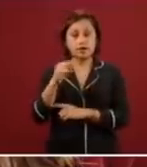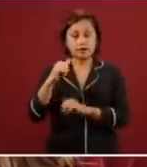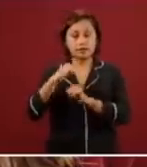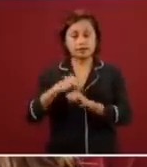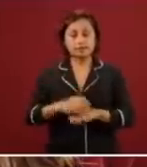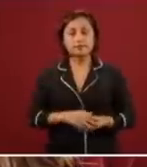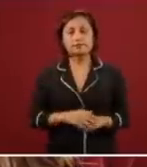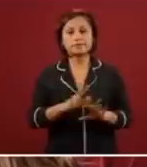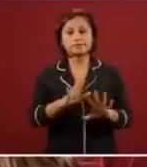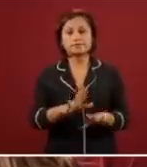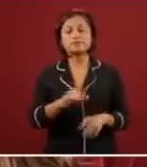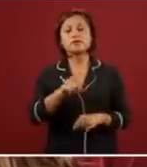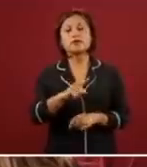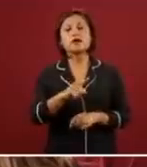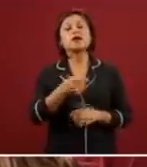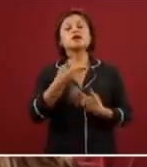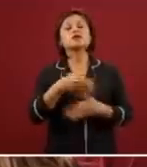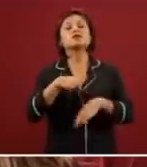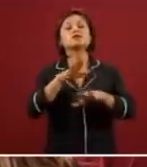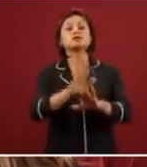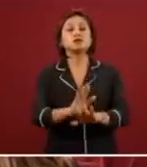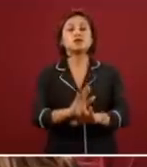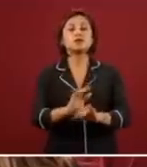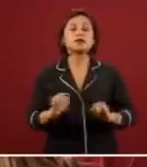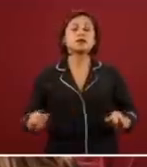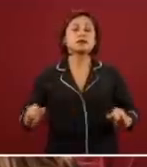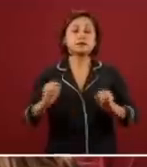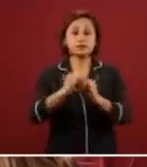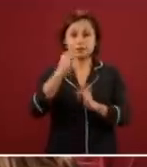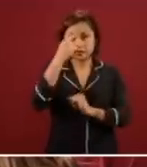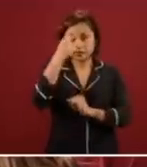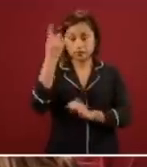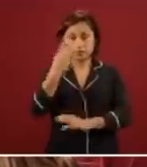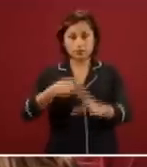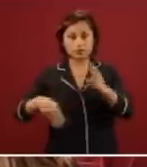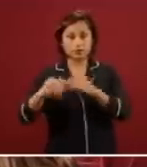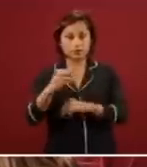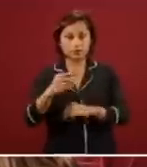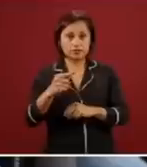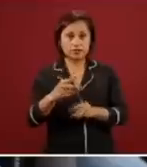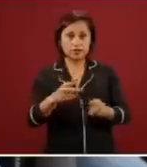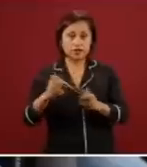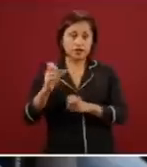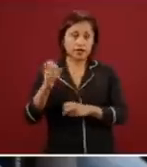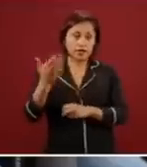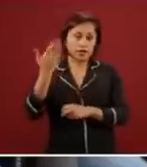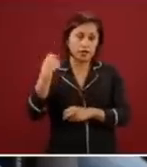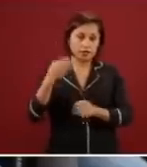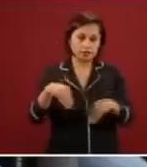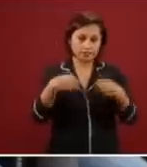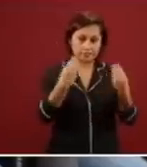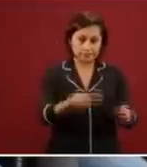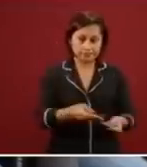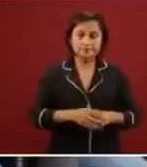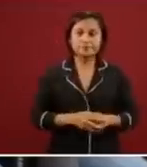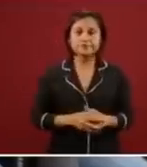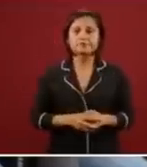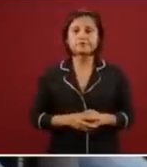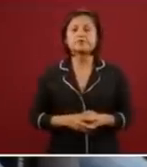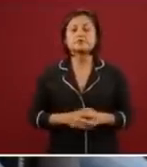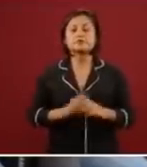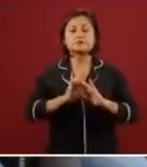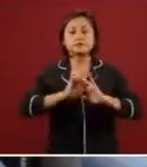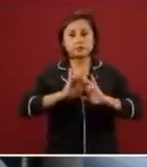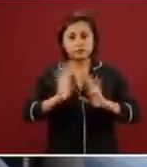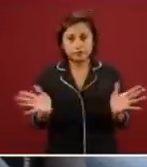del Instituto para devolverle al pueblo lo robado, presidente, han pasado ya varios meses de la detención de este conocido